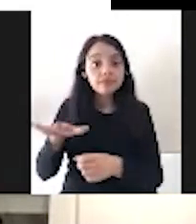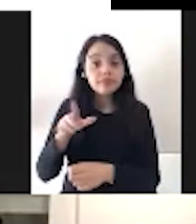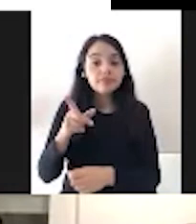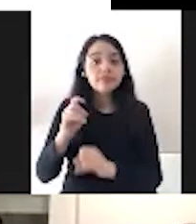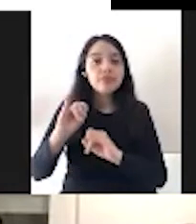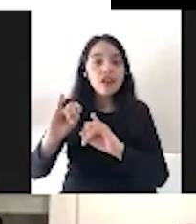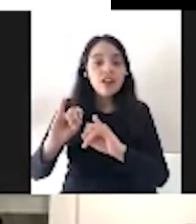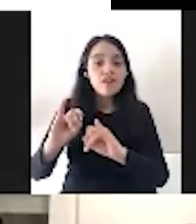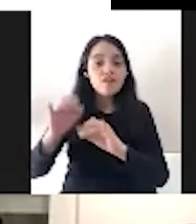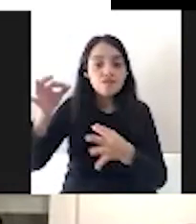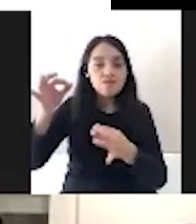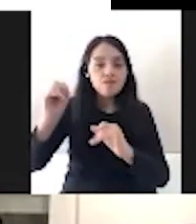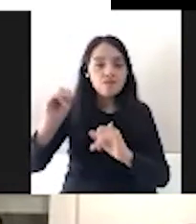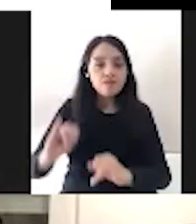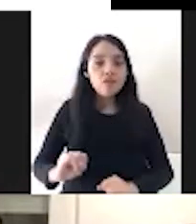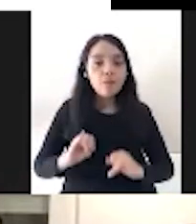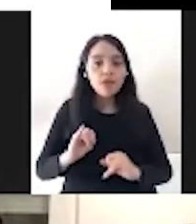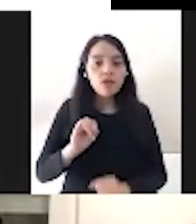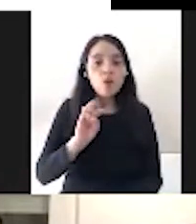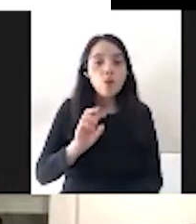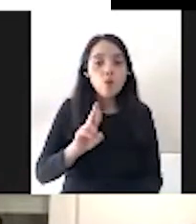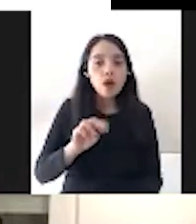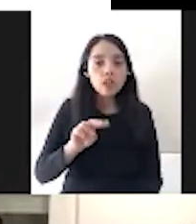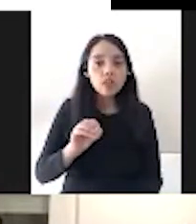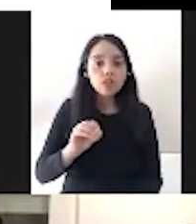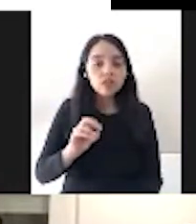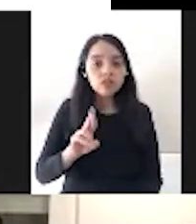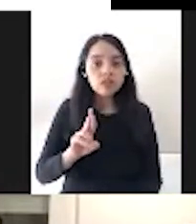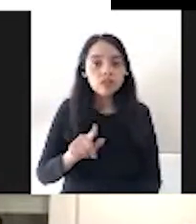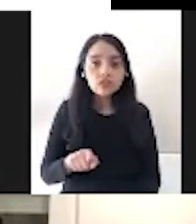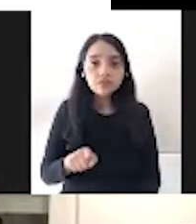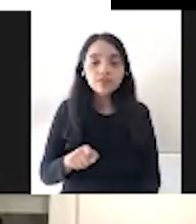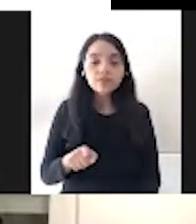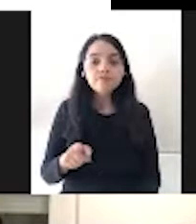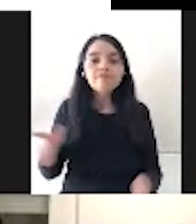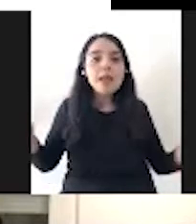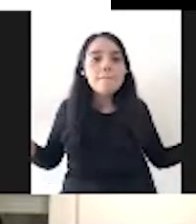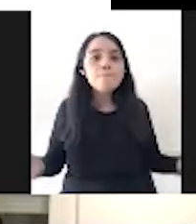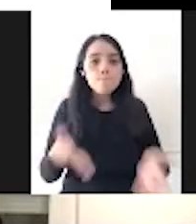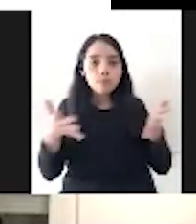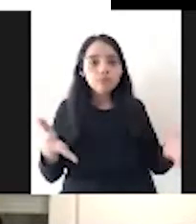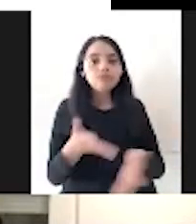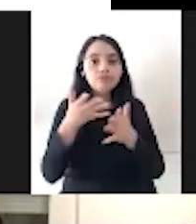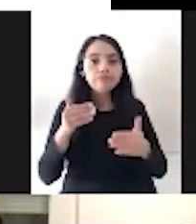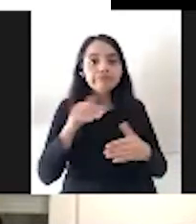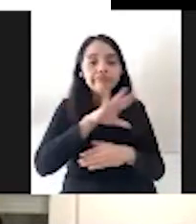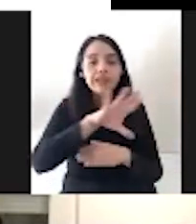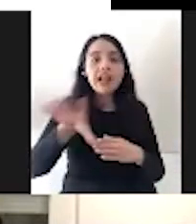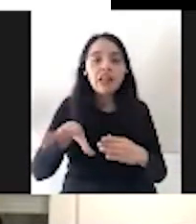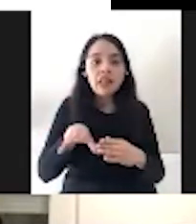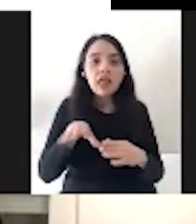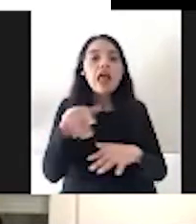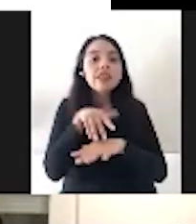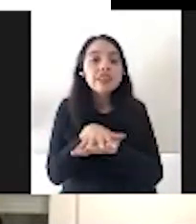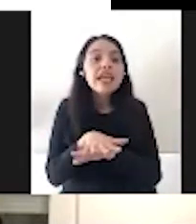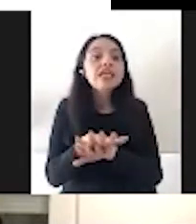un informe que impulsa el movimiento de la integración en la escuela, a los estudiantes con discapacidad en las escuelas